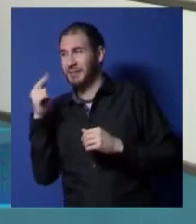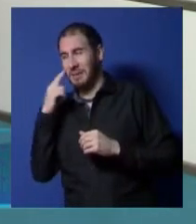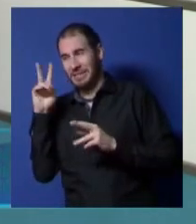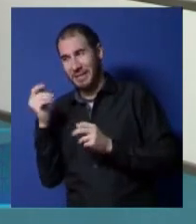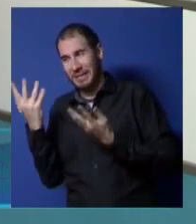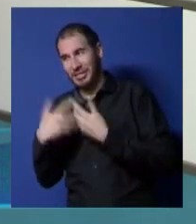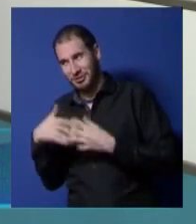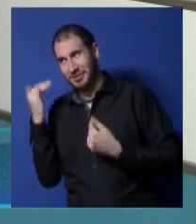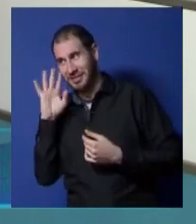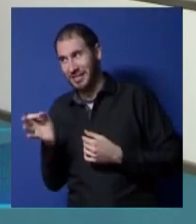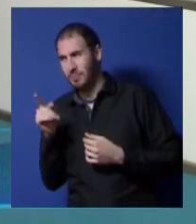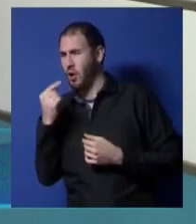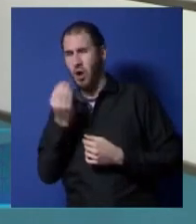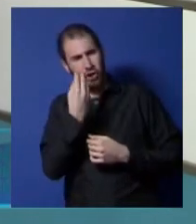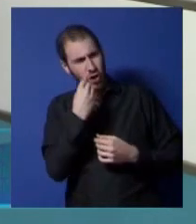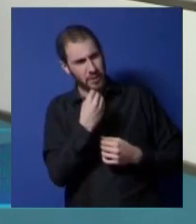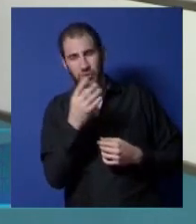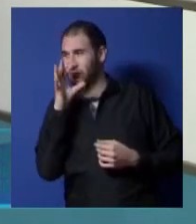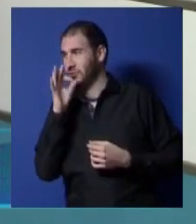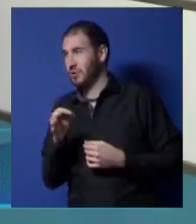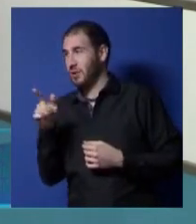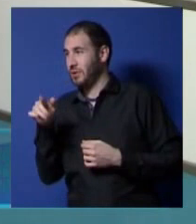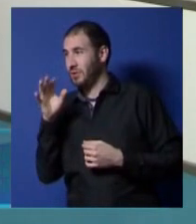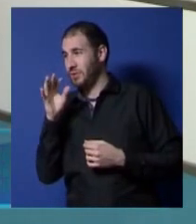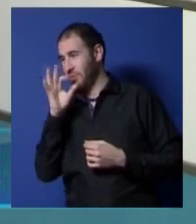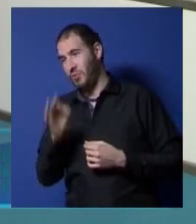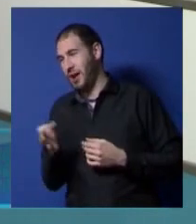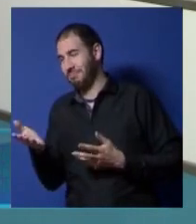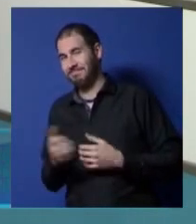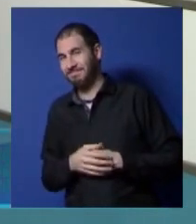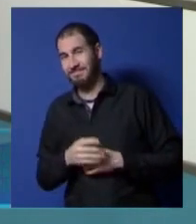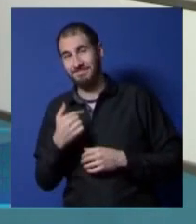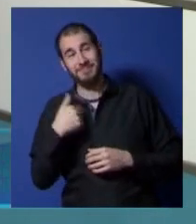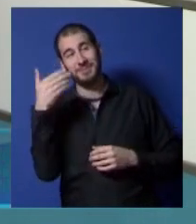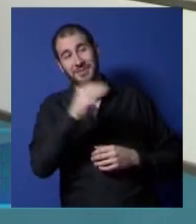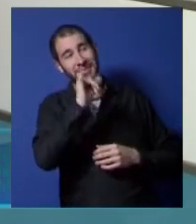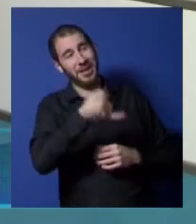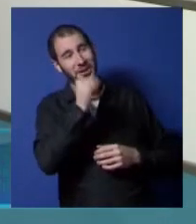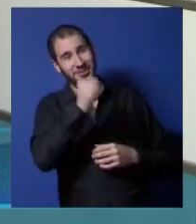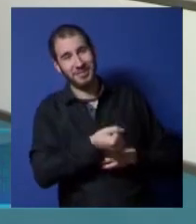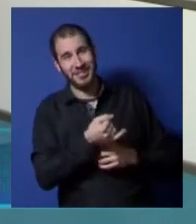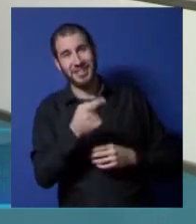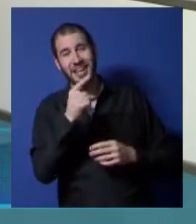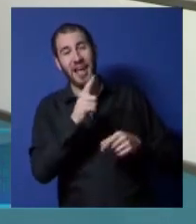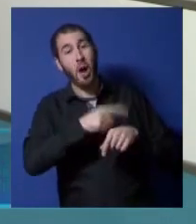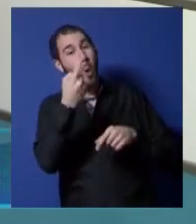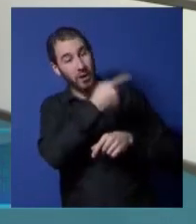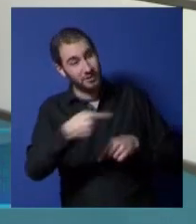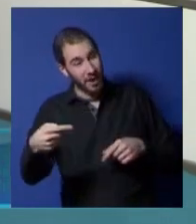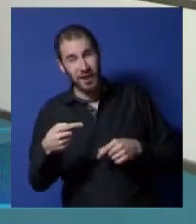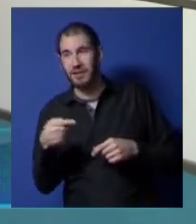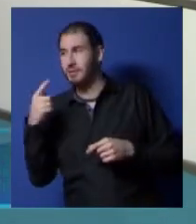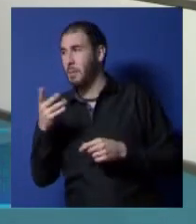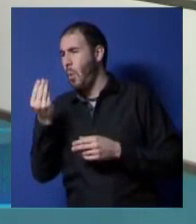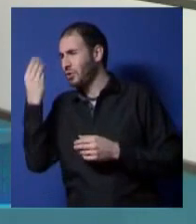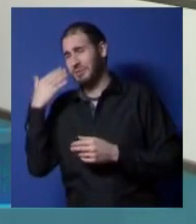la charla. ¿Vos comiste alguna vez? Yo no he comido en el Barloa, no he comido nunca. Bueno, lo tenés que hacer. Es una duda pendiente, me han